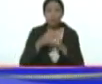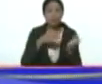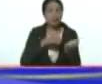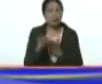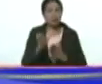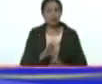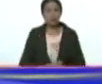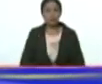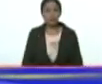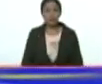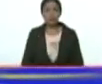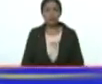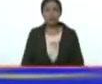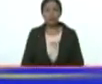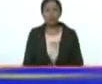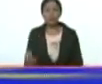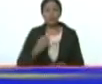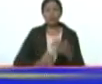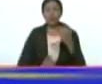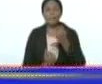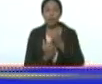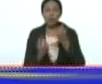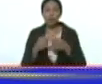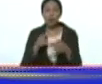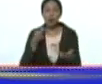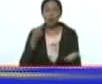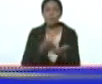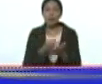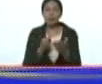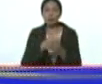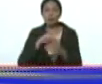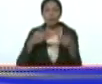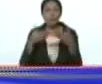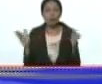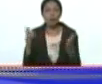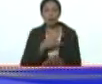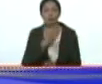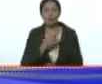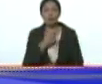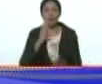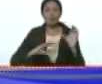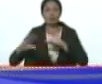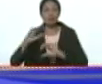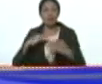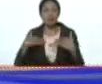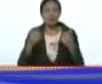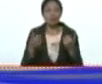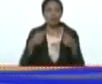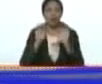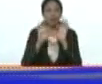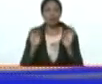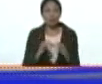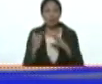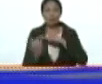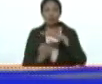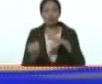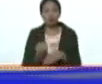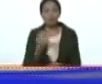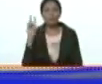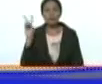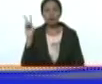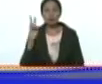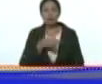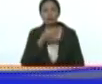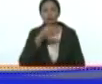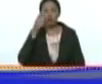gratuitos y además con apoyo de beca que vamos a abrir en la Universidad de las Ciencias de la Salud y en el Instituto Venezolano de los